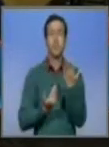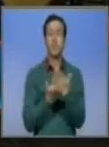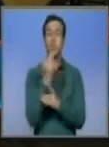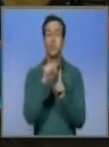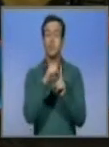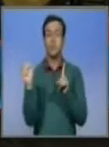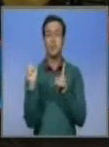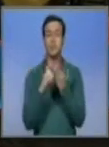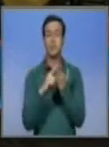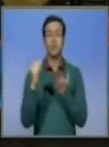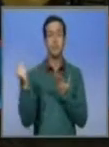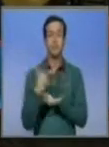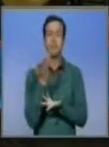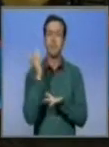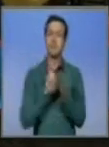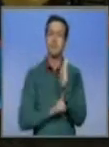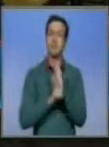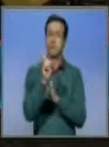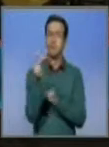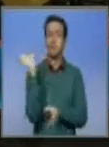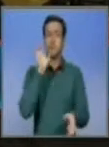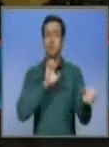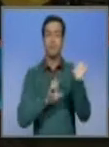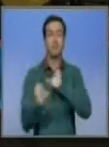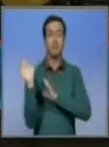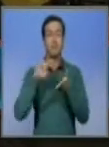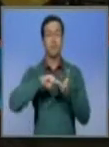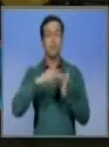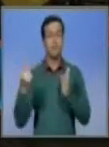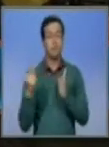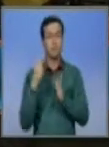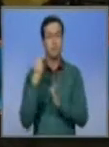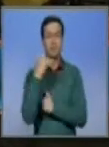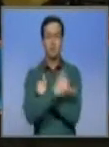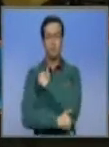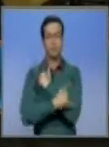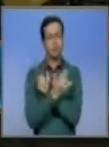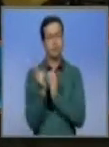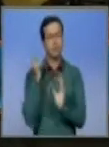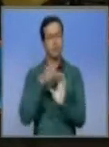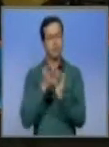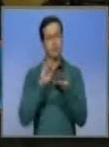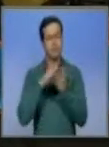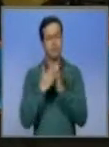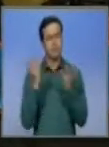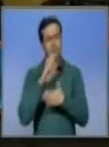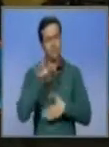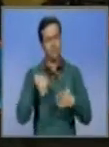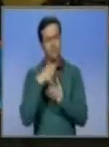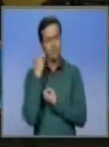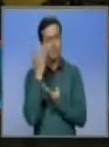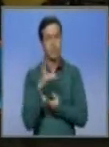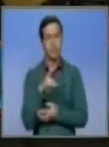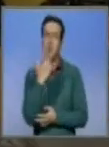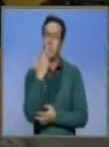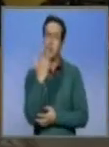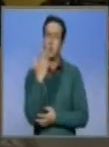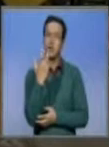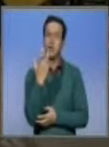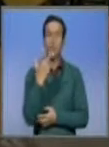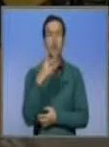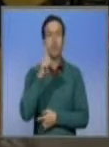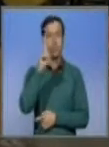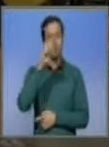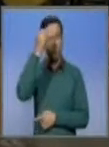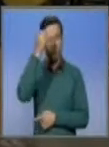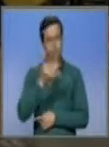financiero, además el desarrollo de la ciencia y tecnología de los países que integran esta comunidad. Es todo desde acá, nosotros a las 13:00 les presentaremos un